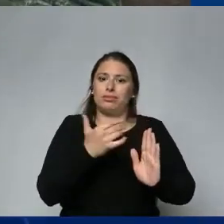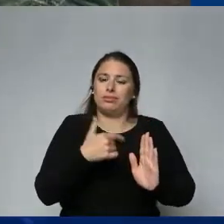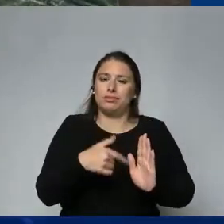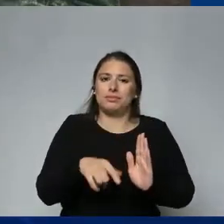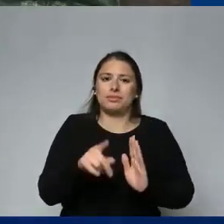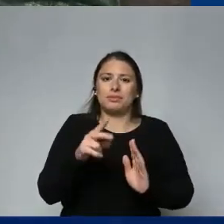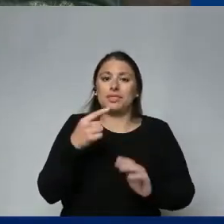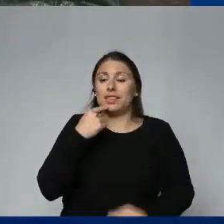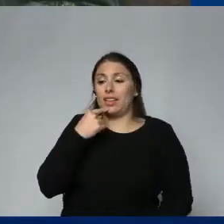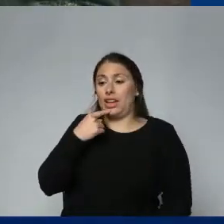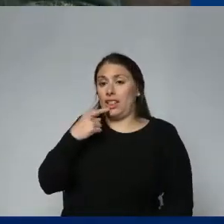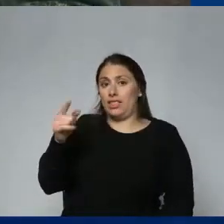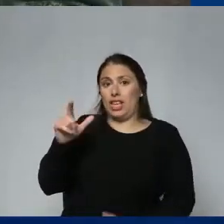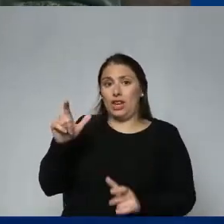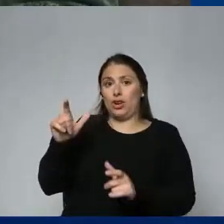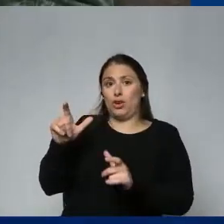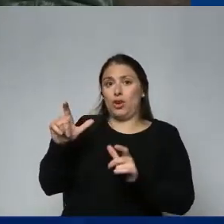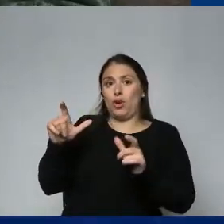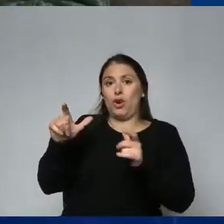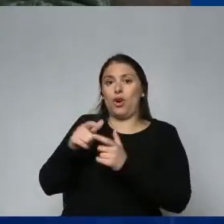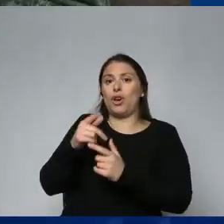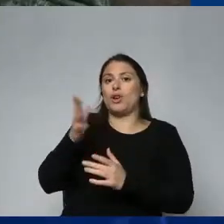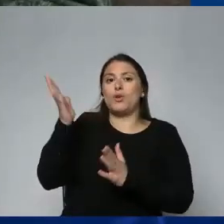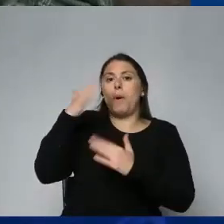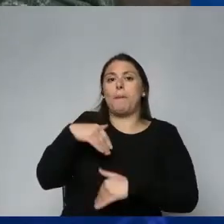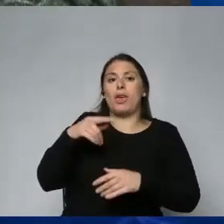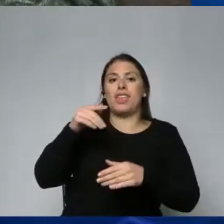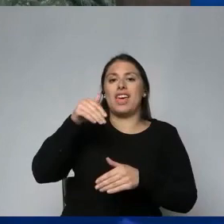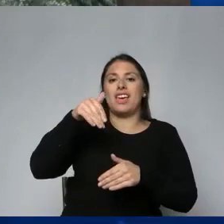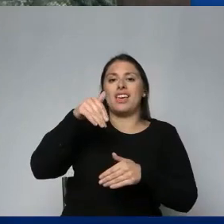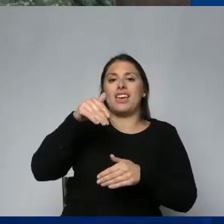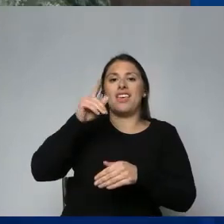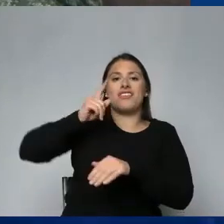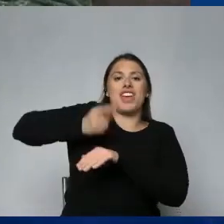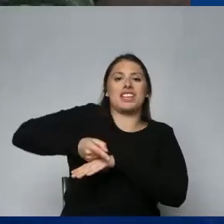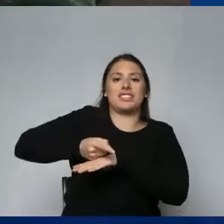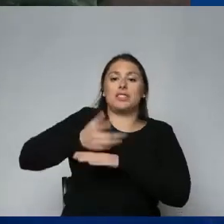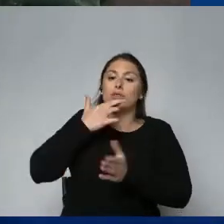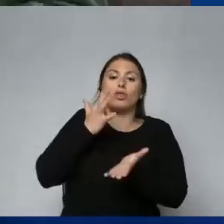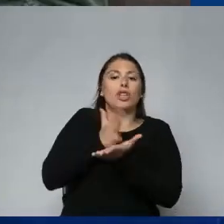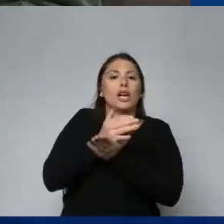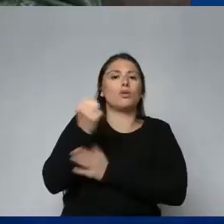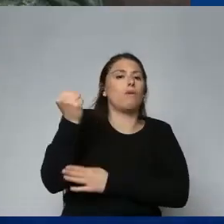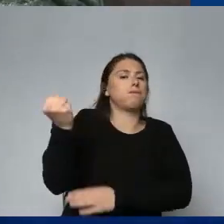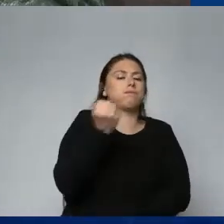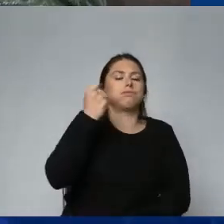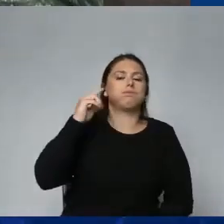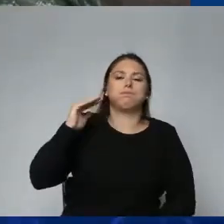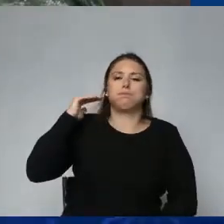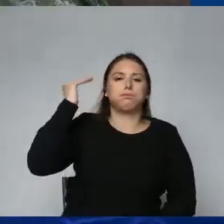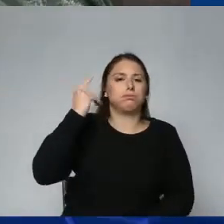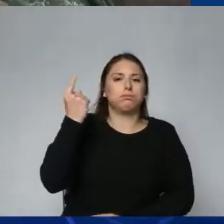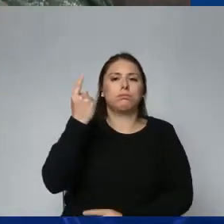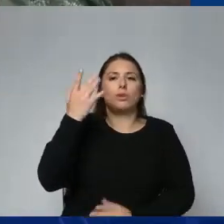dice Ferraioli, la esfera de lo no decidible. O sea que son derechos fundamentales que no pueden ser...